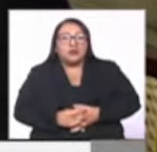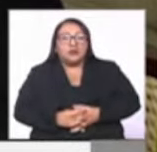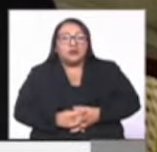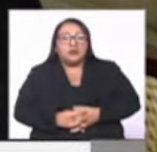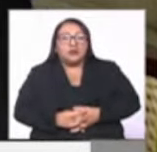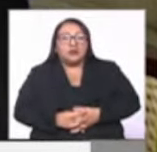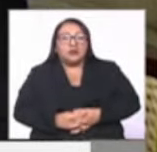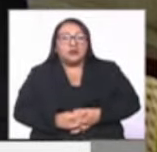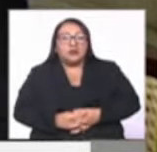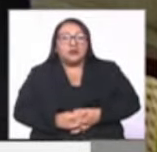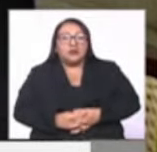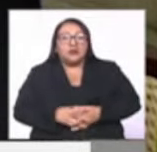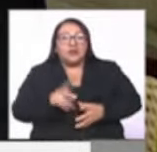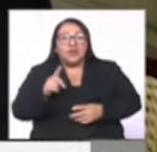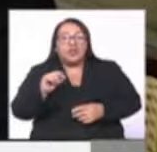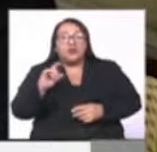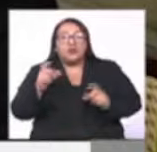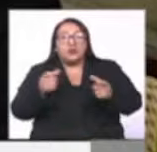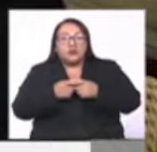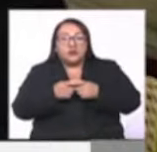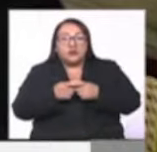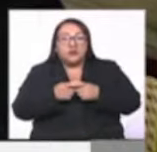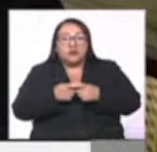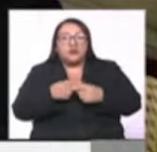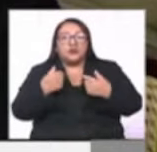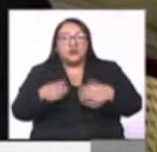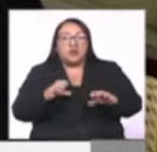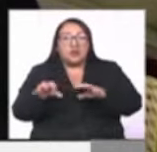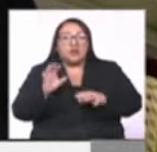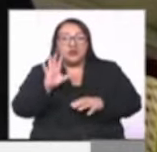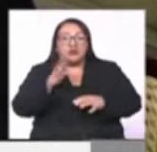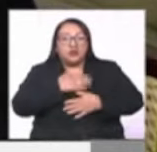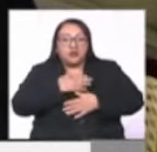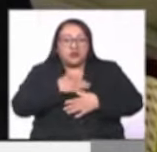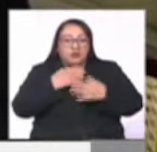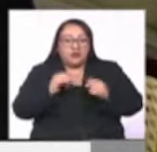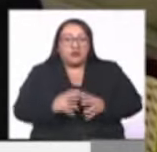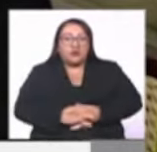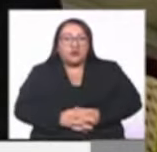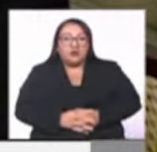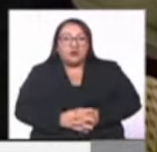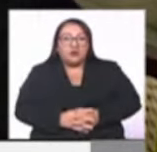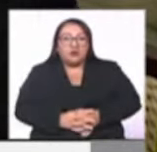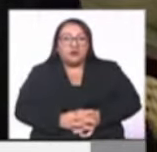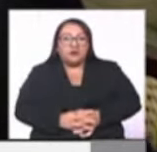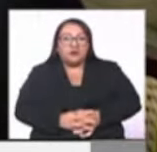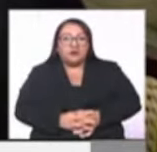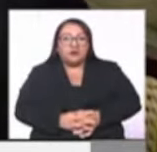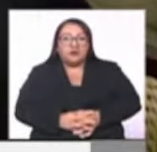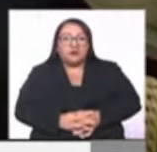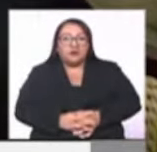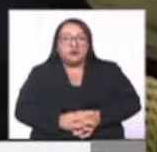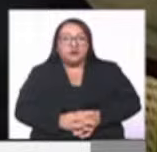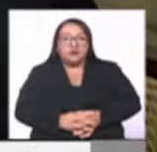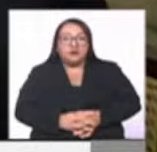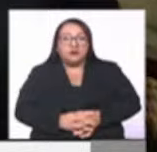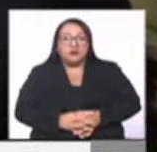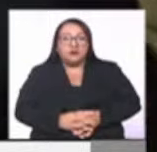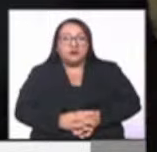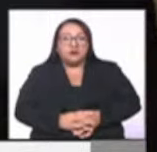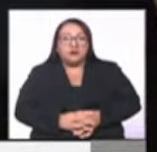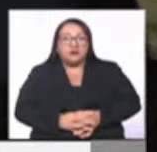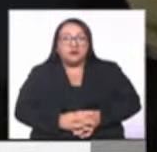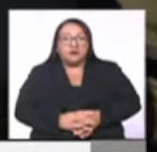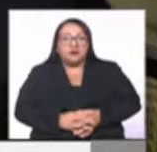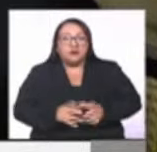caso de la subcomisión que hace suyo el informe en ese sentido señor